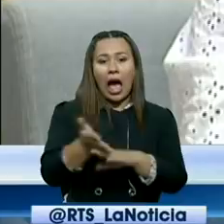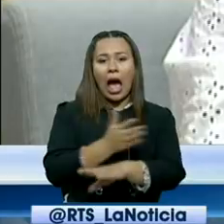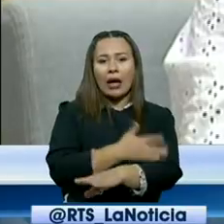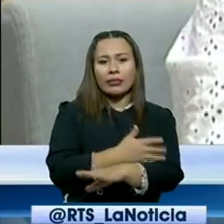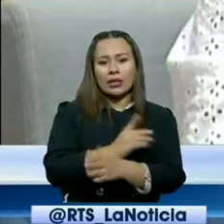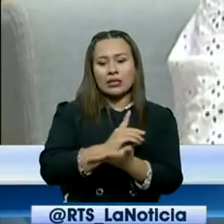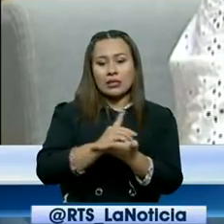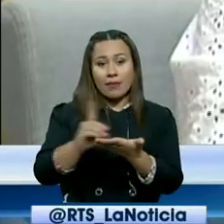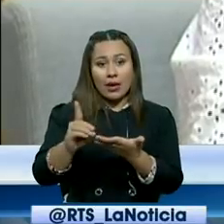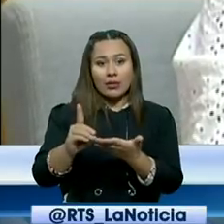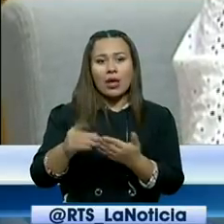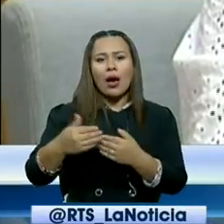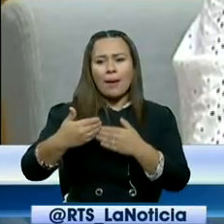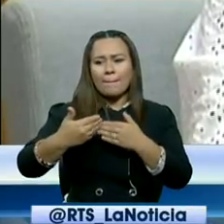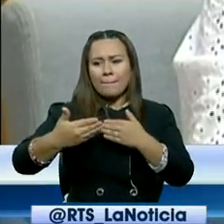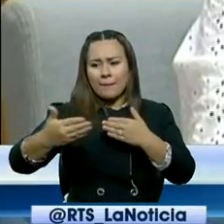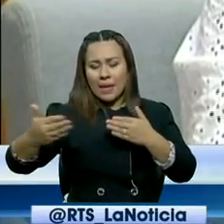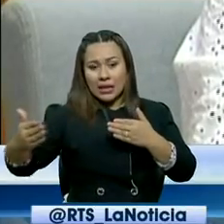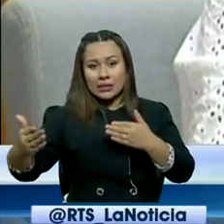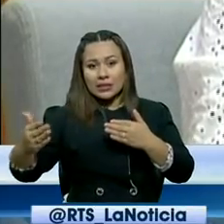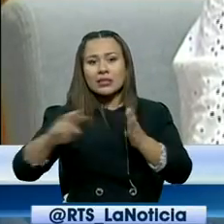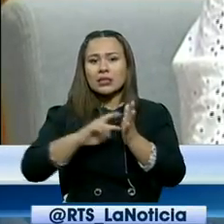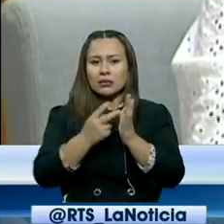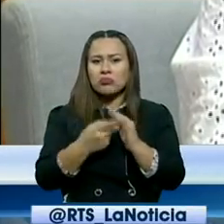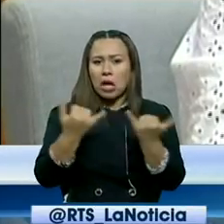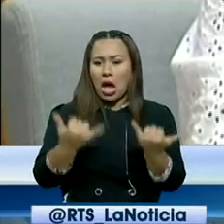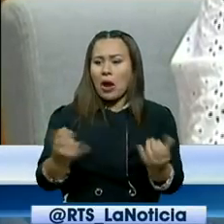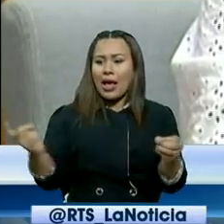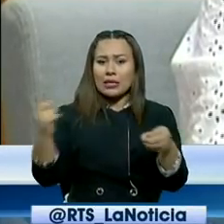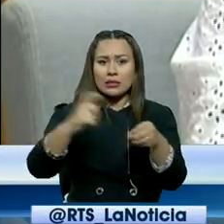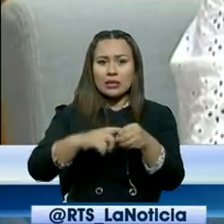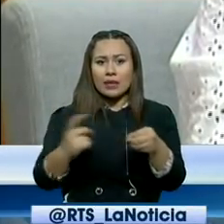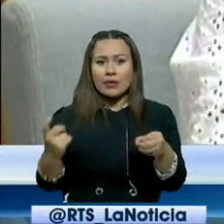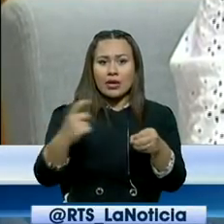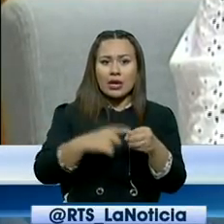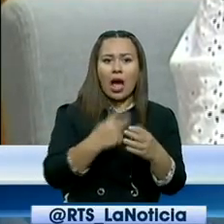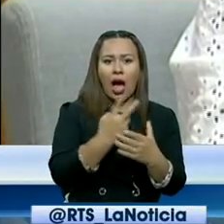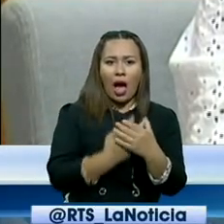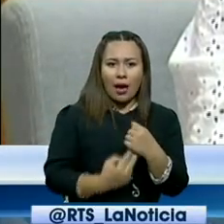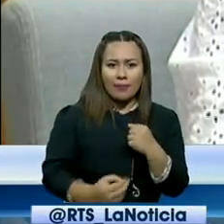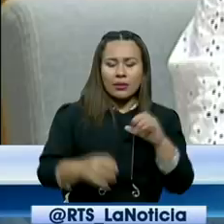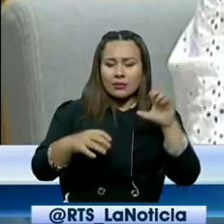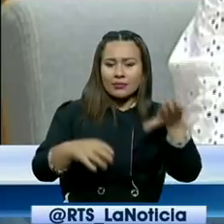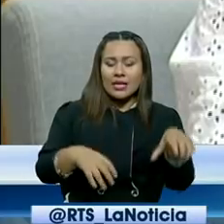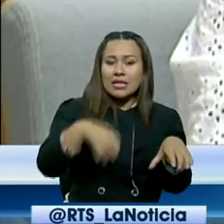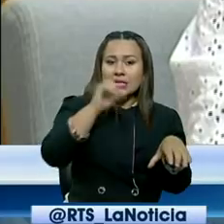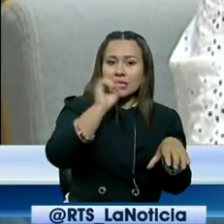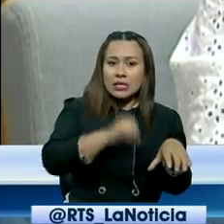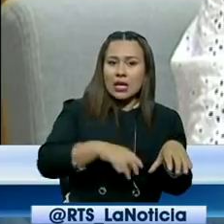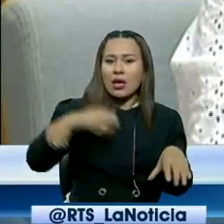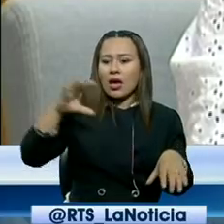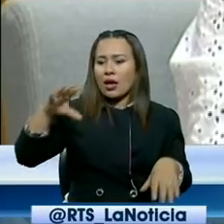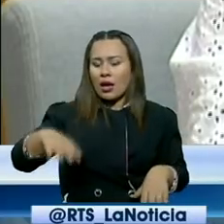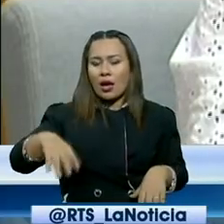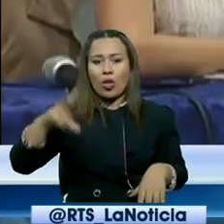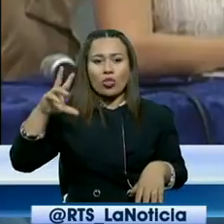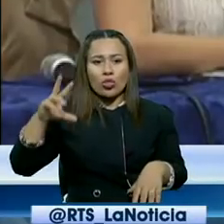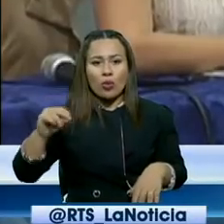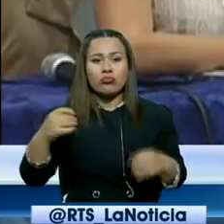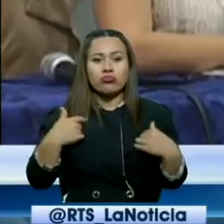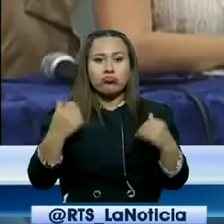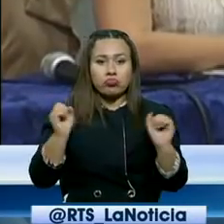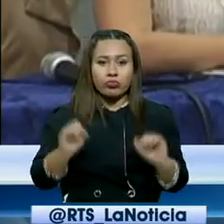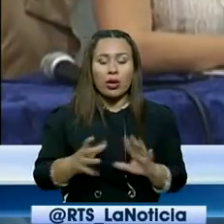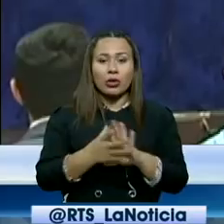pasada permitió que tengamos actualmente ambas tesis participando en las elecciones. Sobre